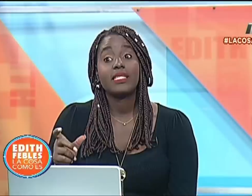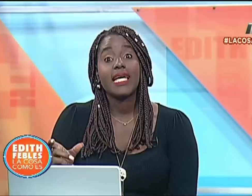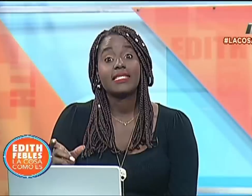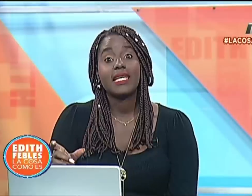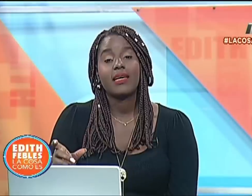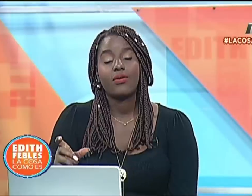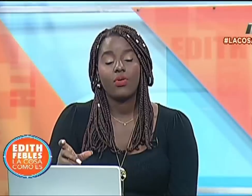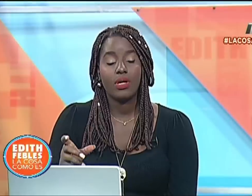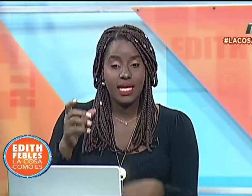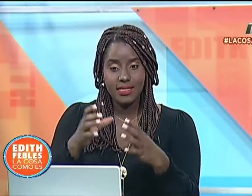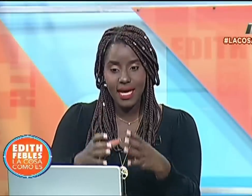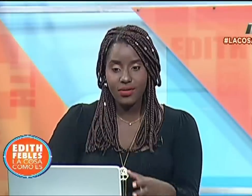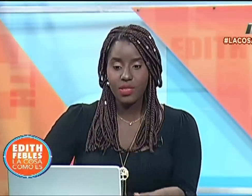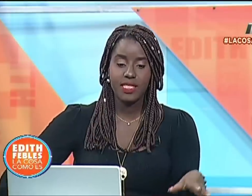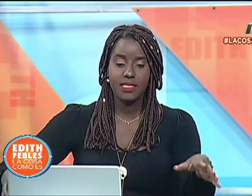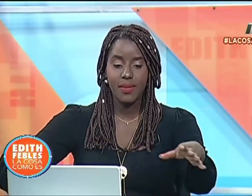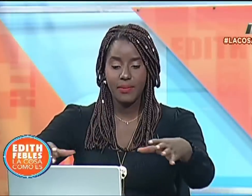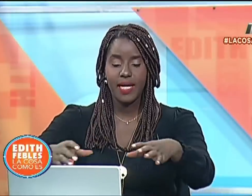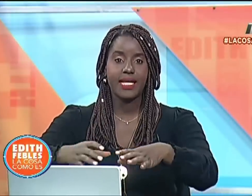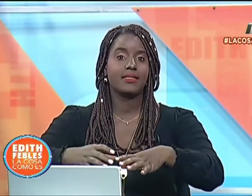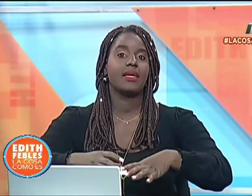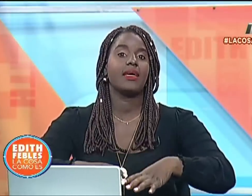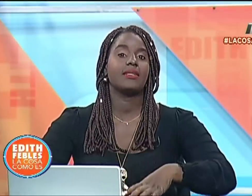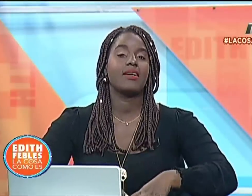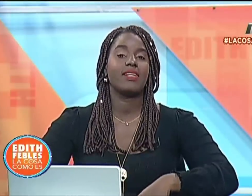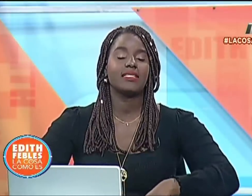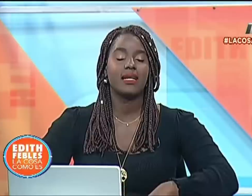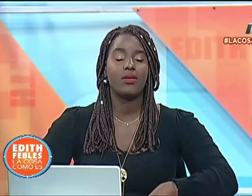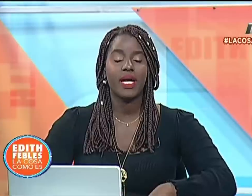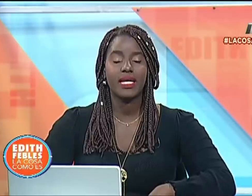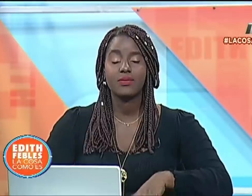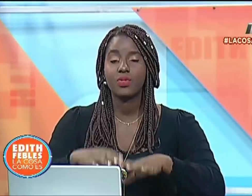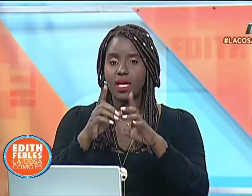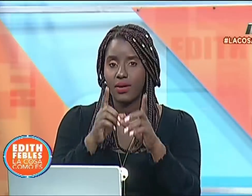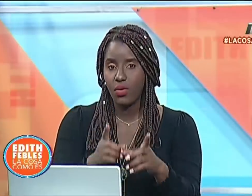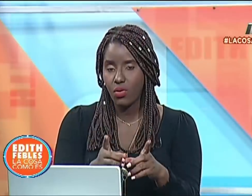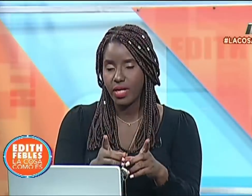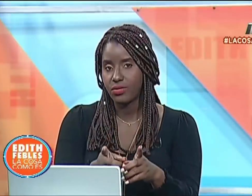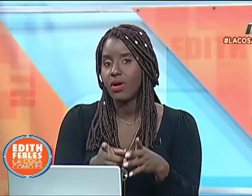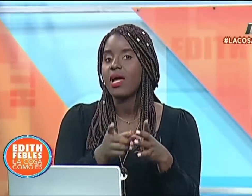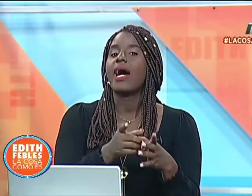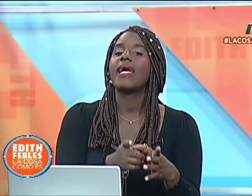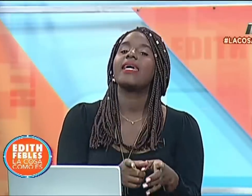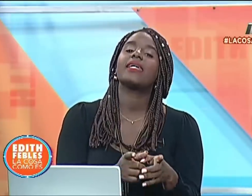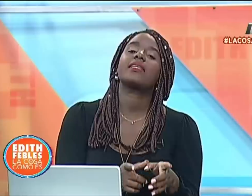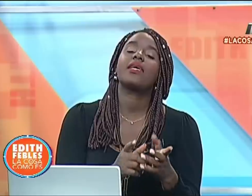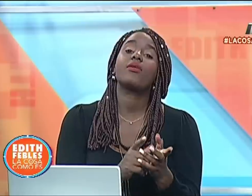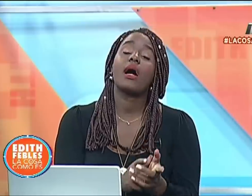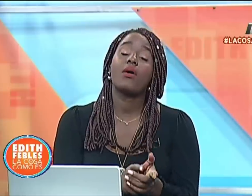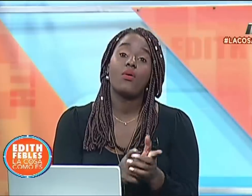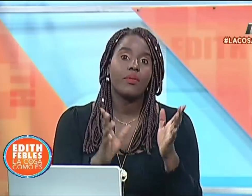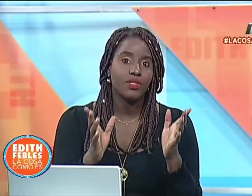vez ya esté, y ese año es precisamente para que se establezcan los mecanismos, que ojo con eso, ahí hay que